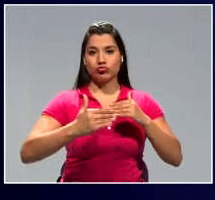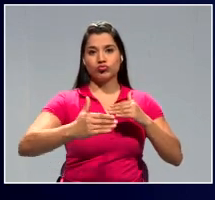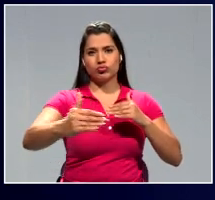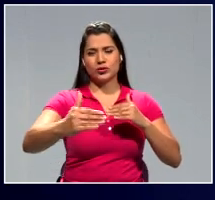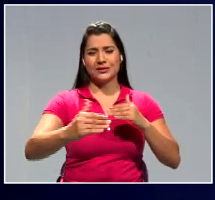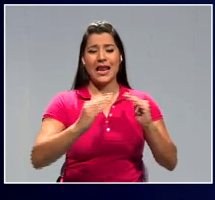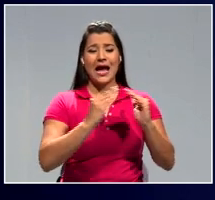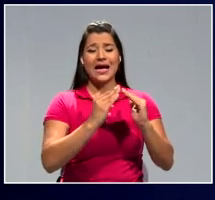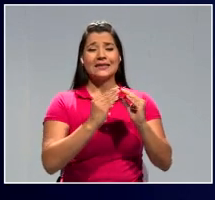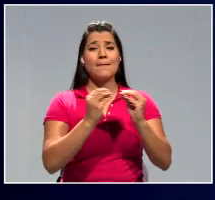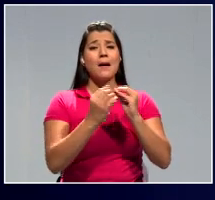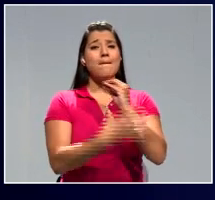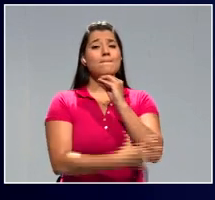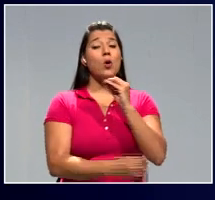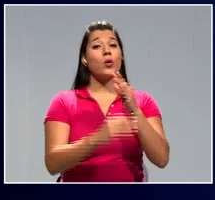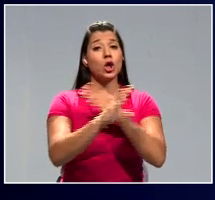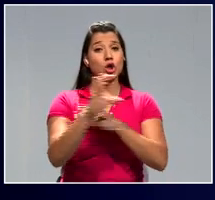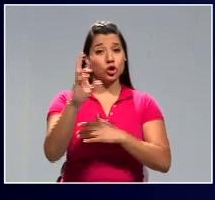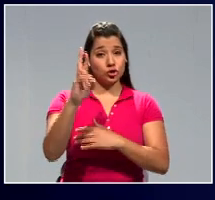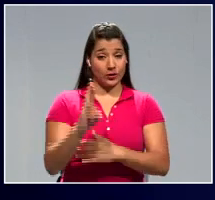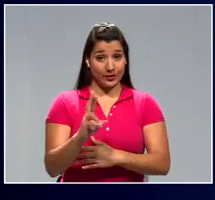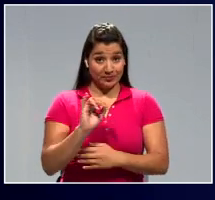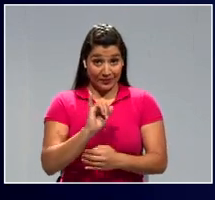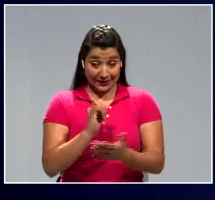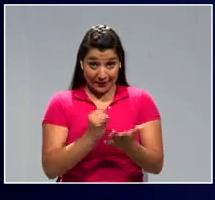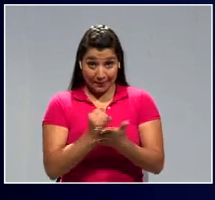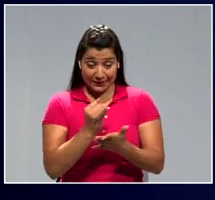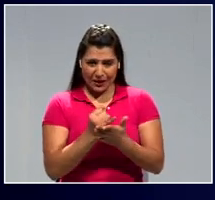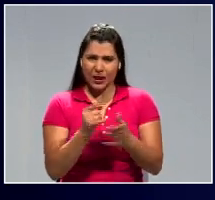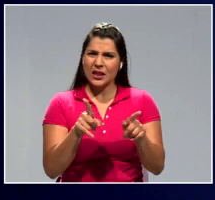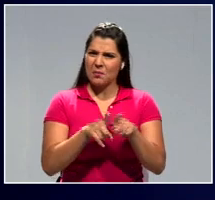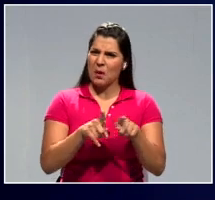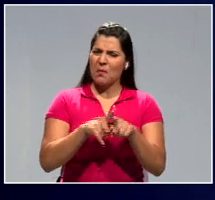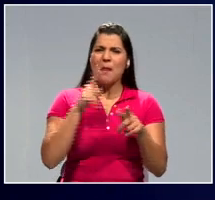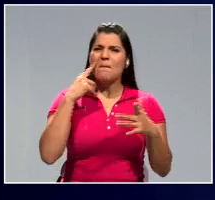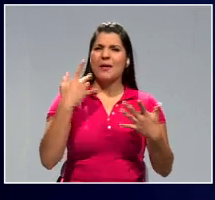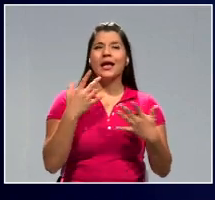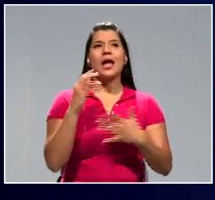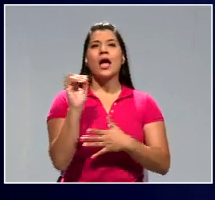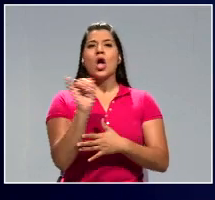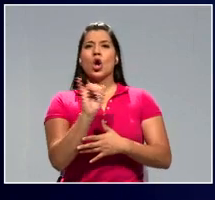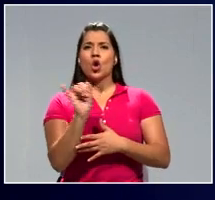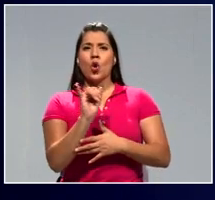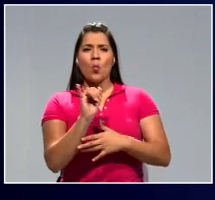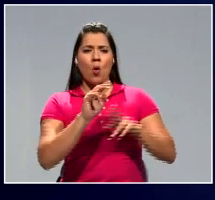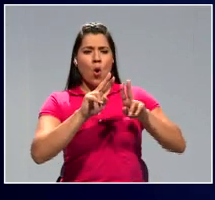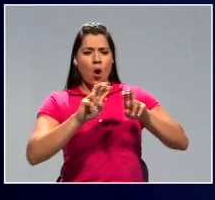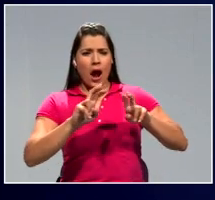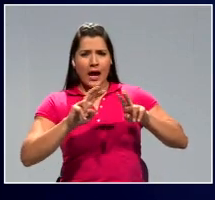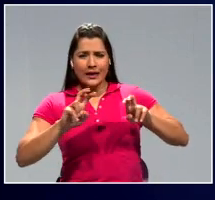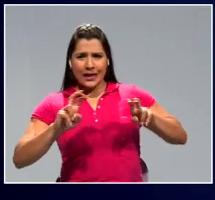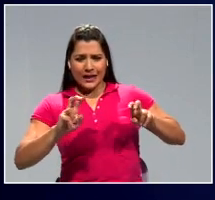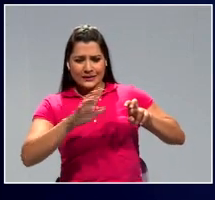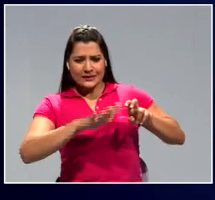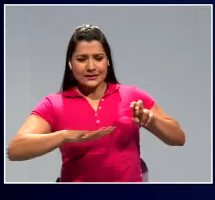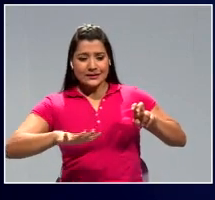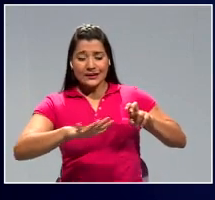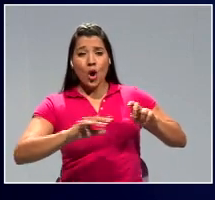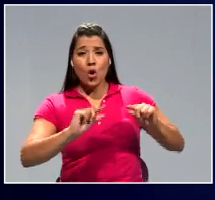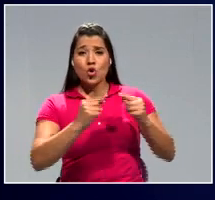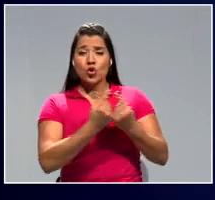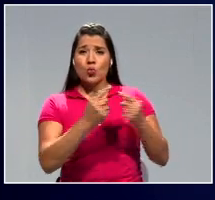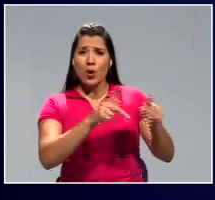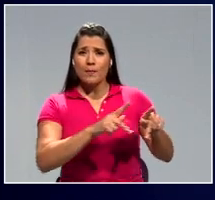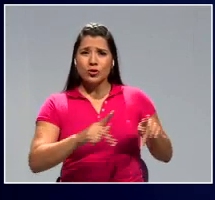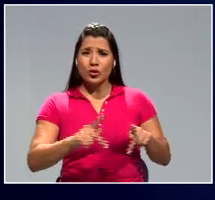más pobres del país. El reportaje también funciona como una radiografía de un grupo humano que vive cada día